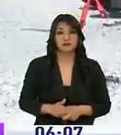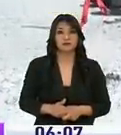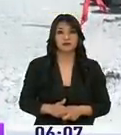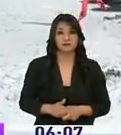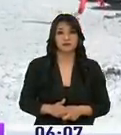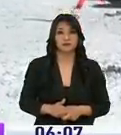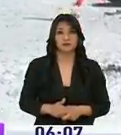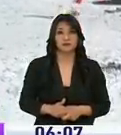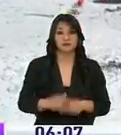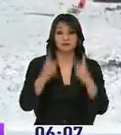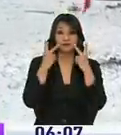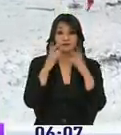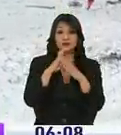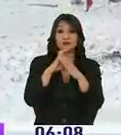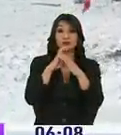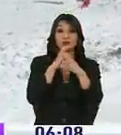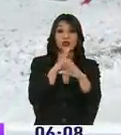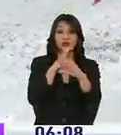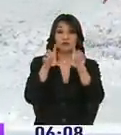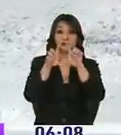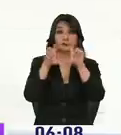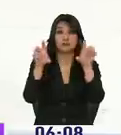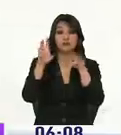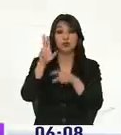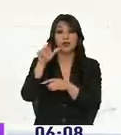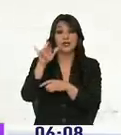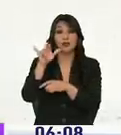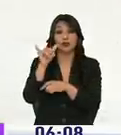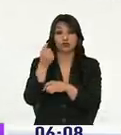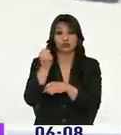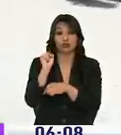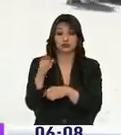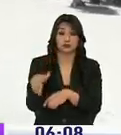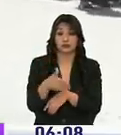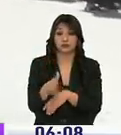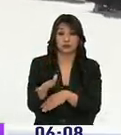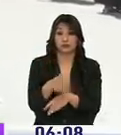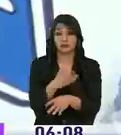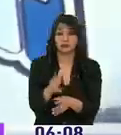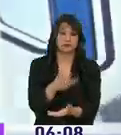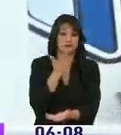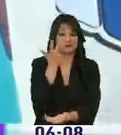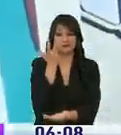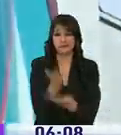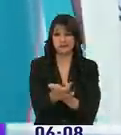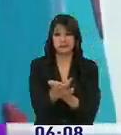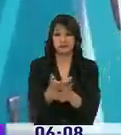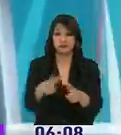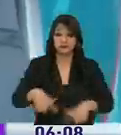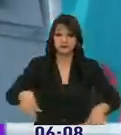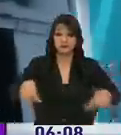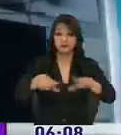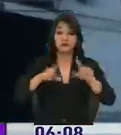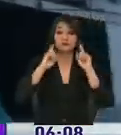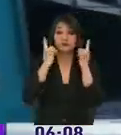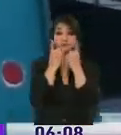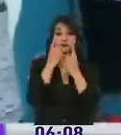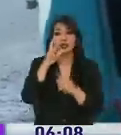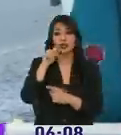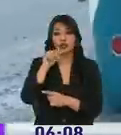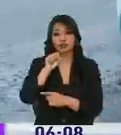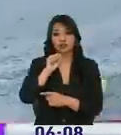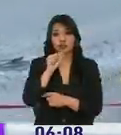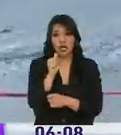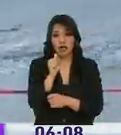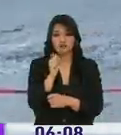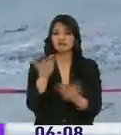Así es como quedó este bus de la cooperativa Unidos, tras perder pista y virarse hacia la cuneta en el sector de Santa Rosa, parroquia Flores,